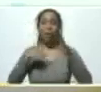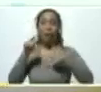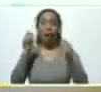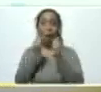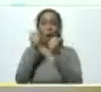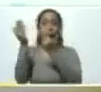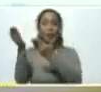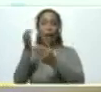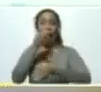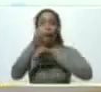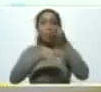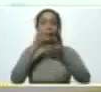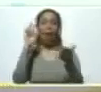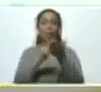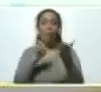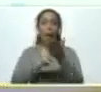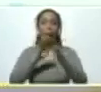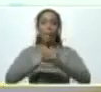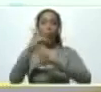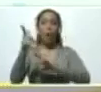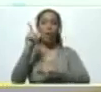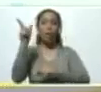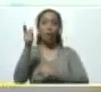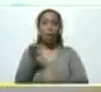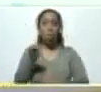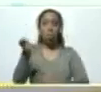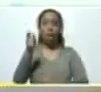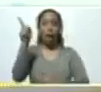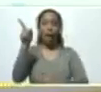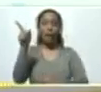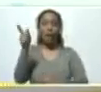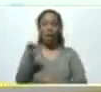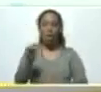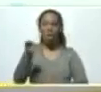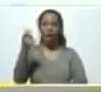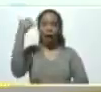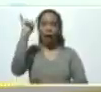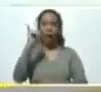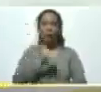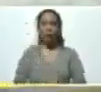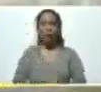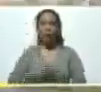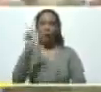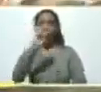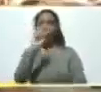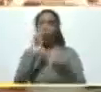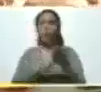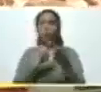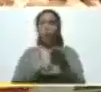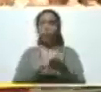para explicarle la verdad. Porque la tienen manipulada. Es una manipulación que le tienen. No es verdad.